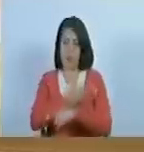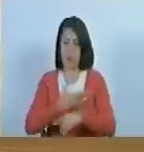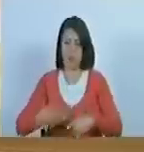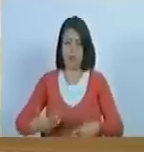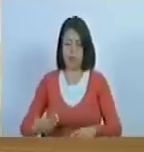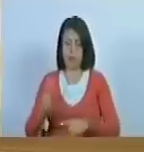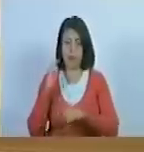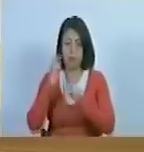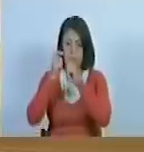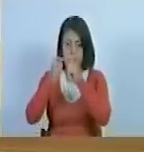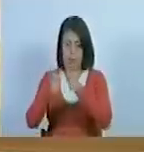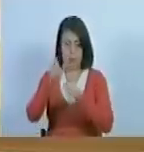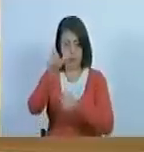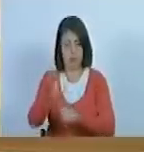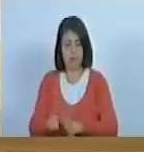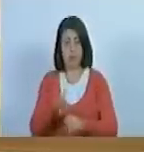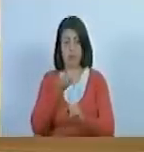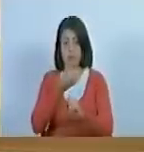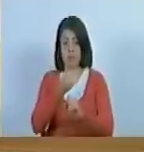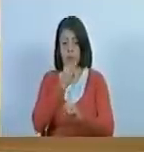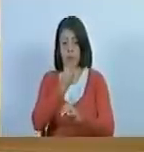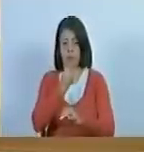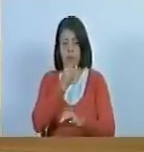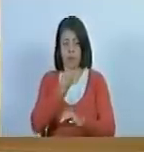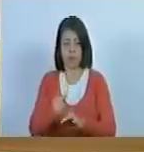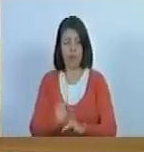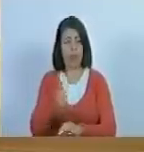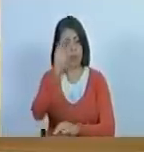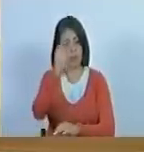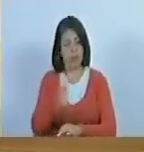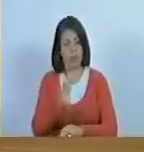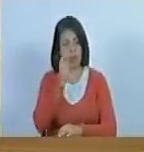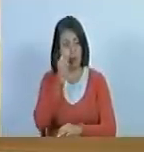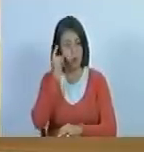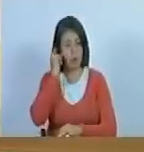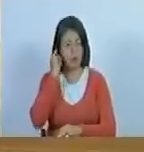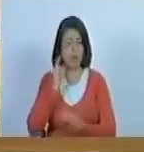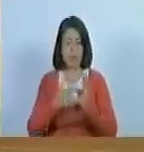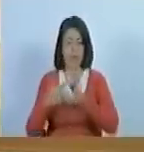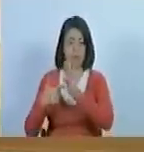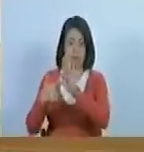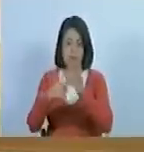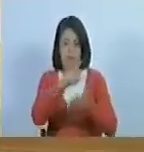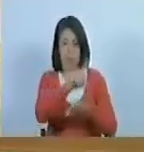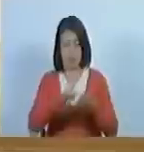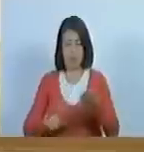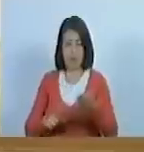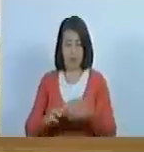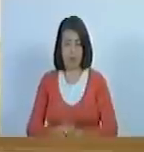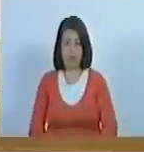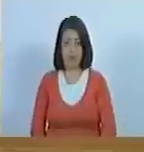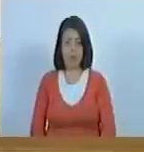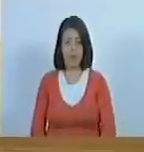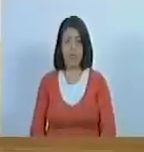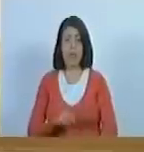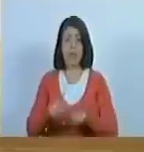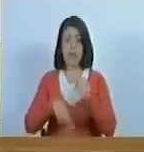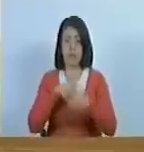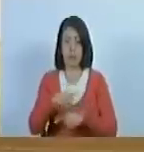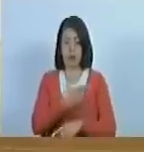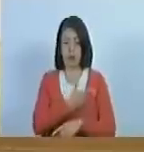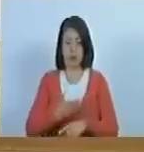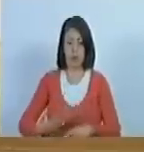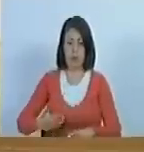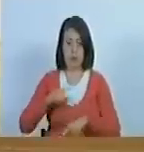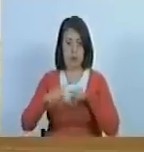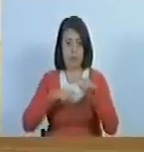presidente otorgó el derecho de palabra para puntos de información a las diputadas y los diputados indicados en lista anexa. A continuación, el